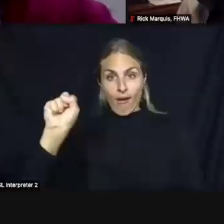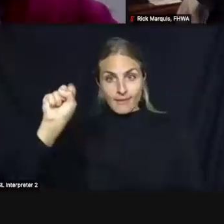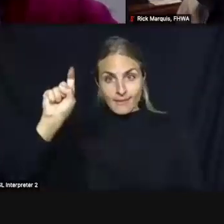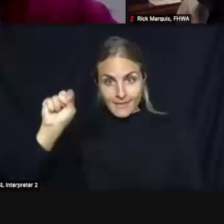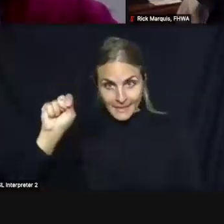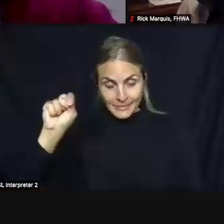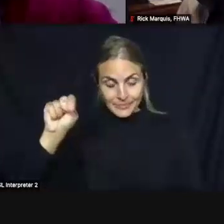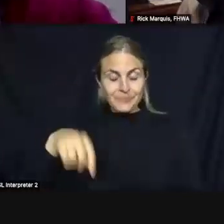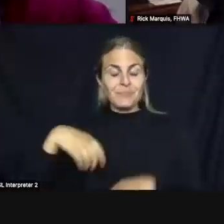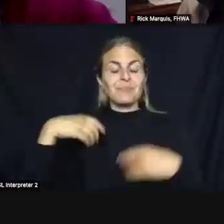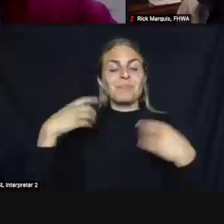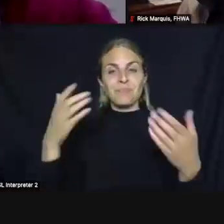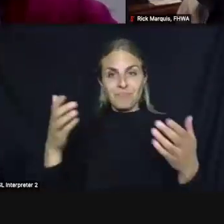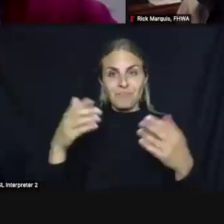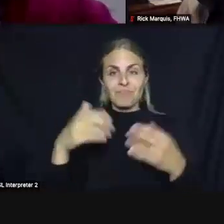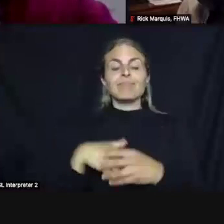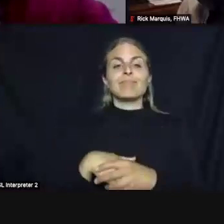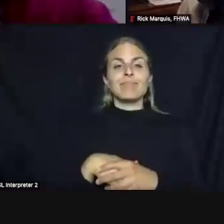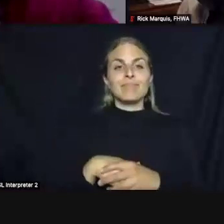J-A-C-K-S-O-N-H-U-R-S-T.